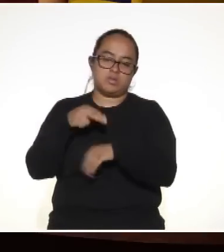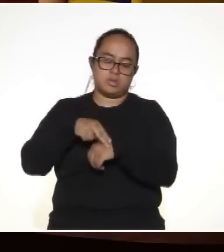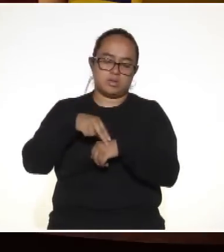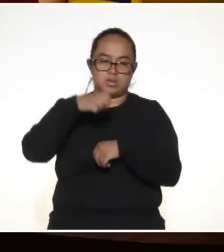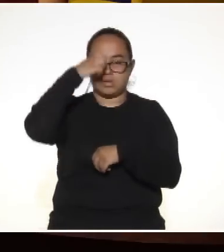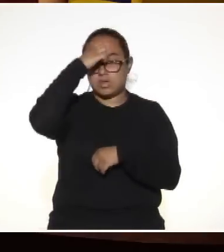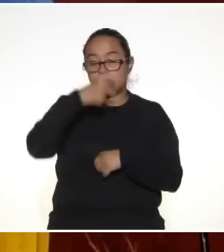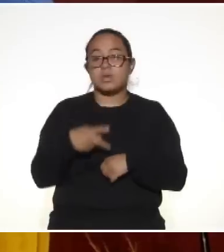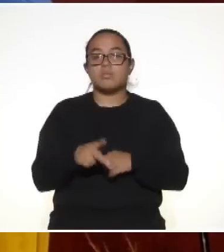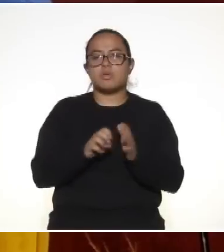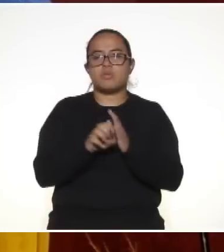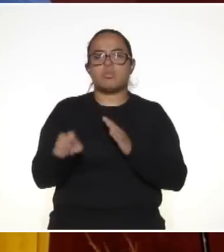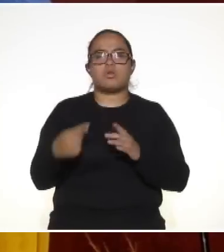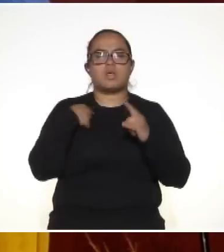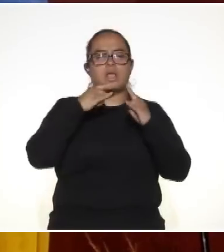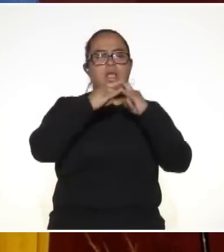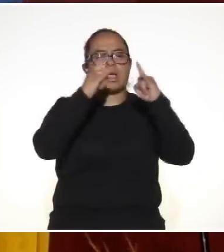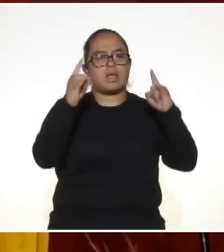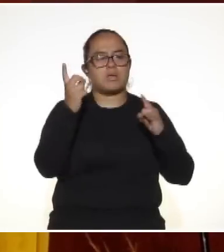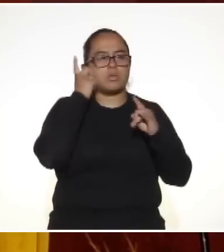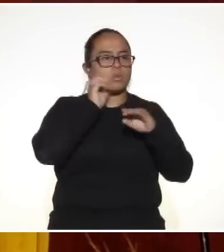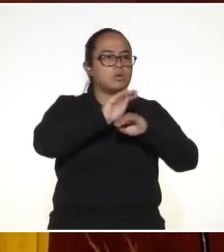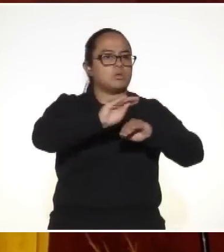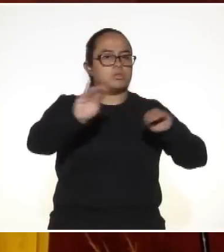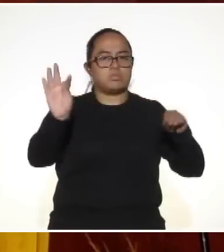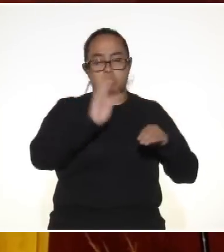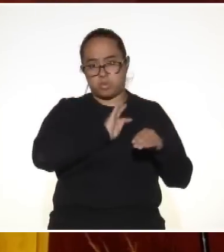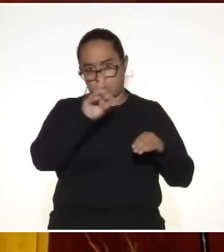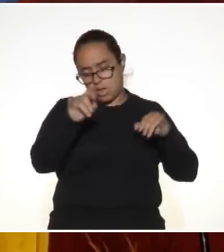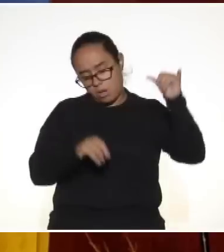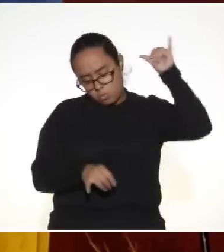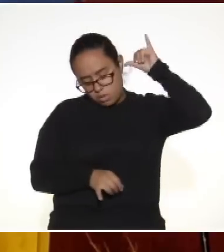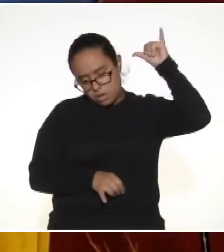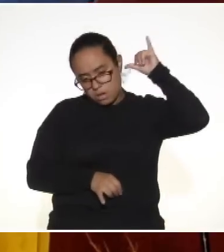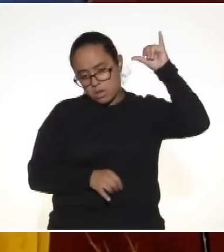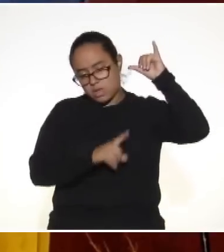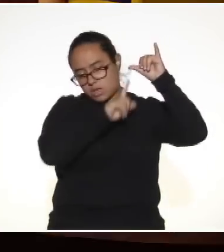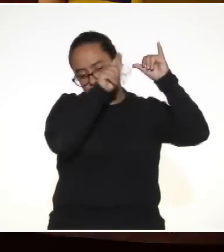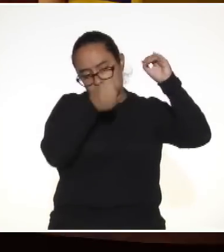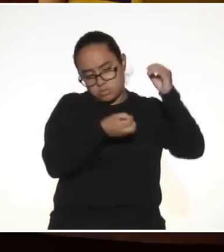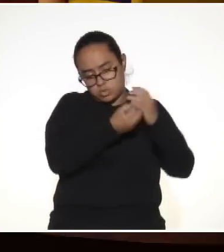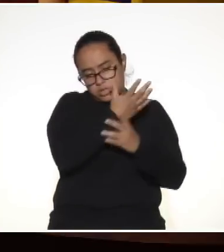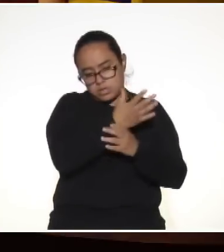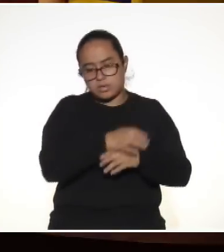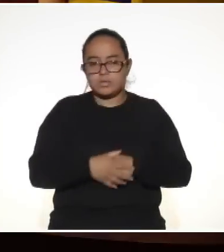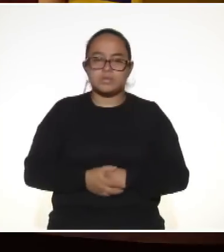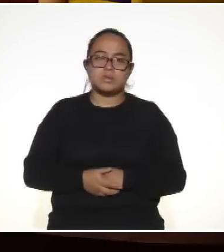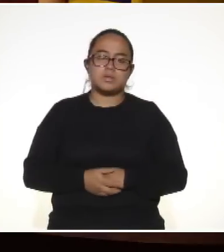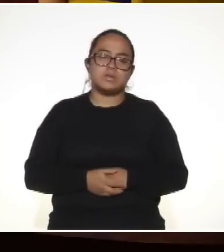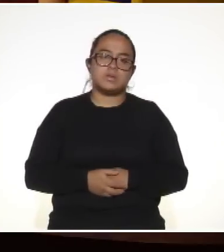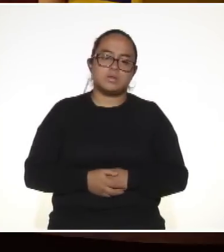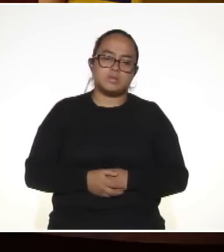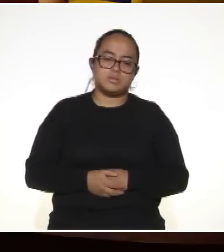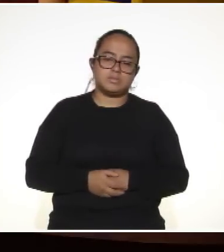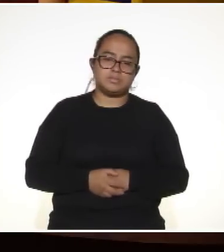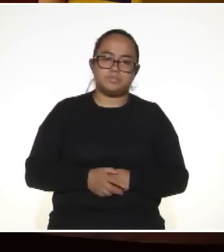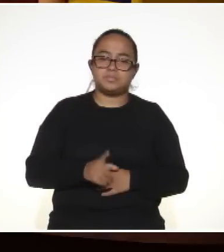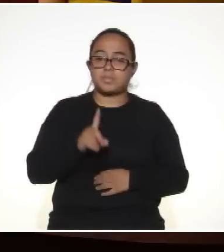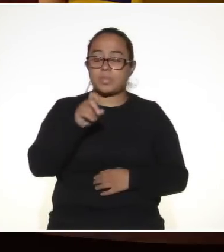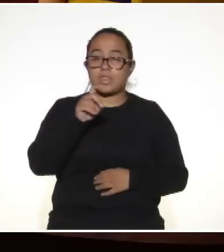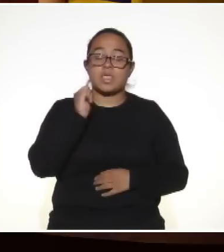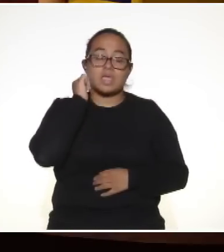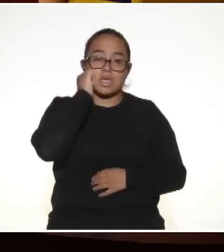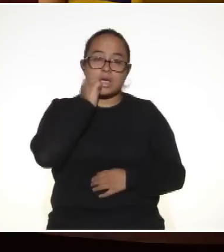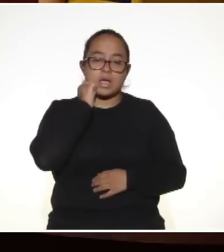medio te fuiste a dormir en un campamento, puedes echarle agua a la oreja y normalmente el animal se va a salir. Hay evitar que el agua con agua y